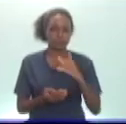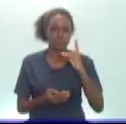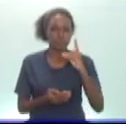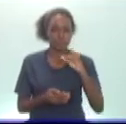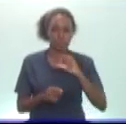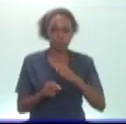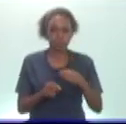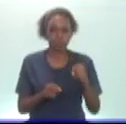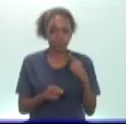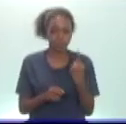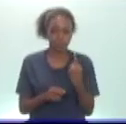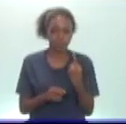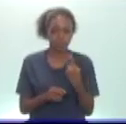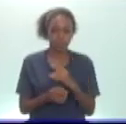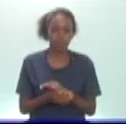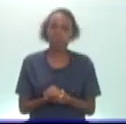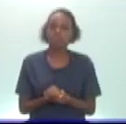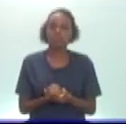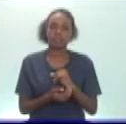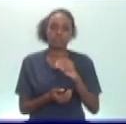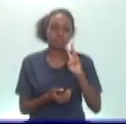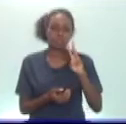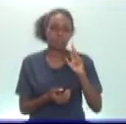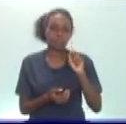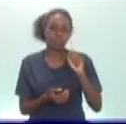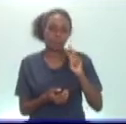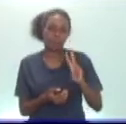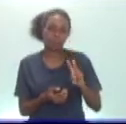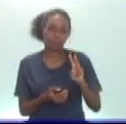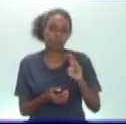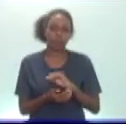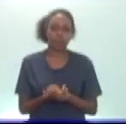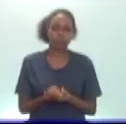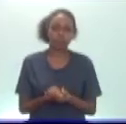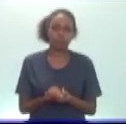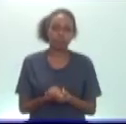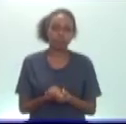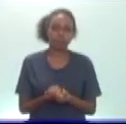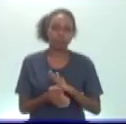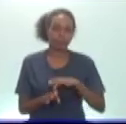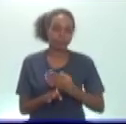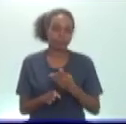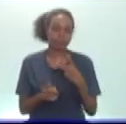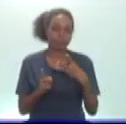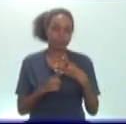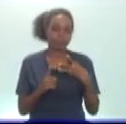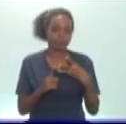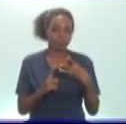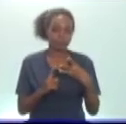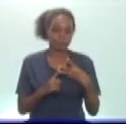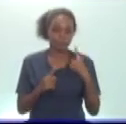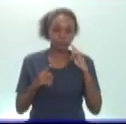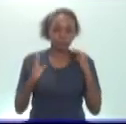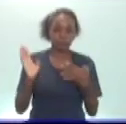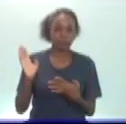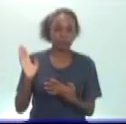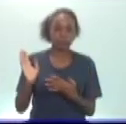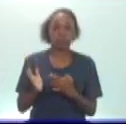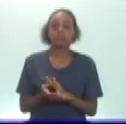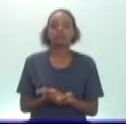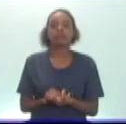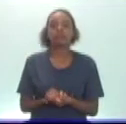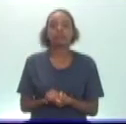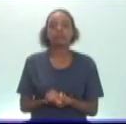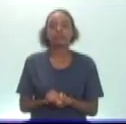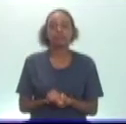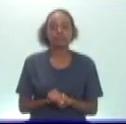3 por 2, 3 por 6. Y luego pasamos al tercer paso. multiplico el dígito de las unidades de ese factor.